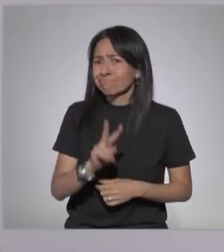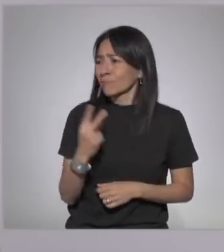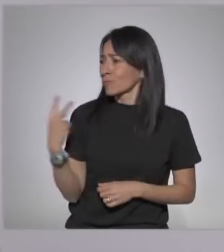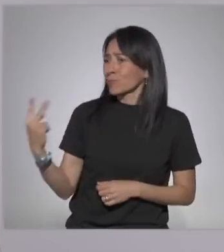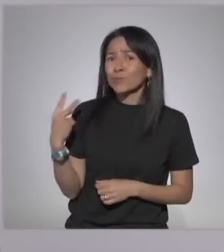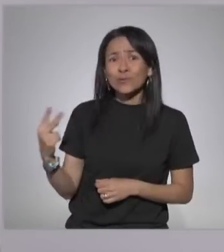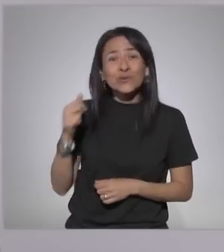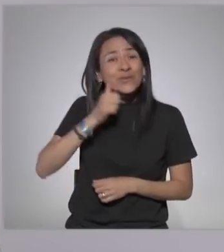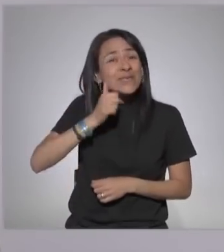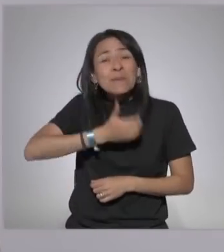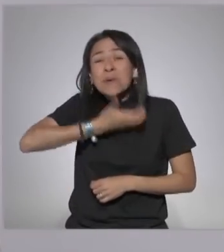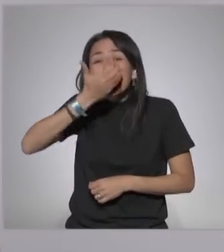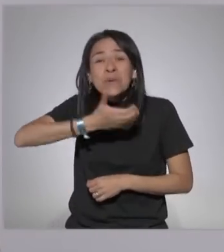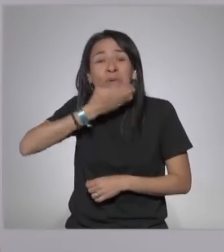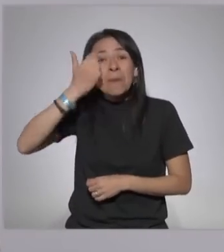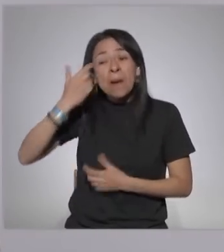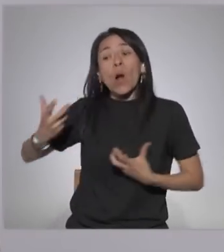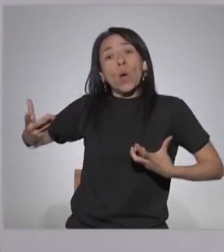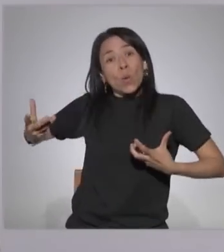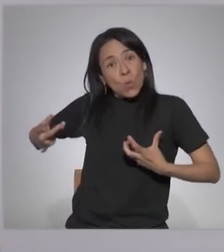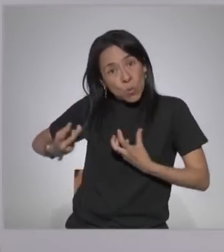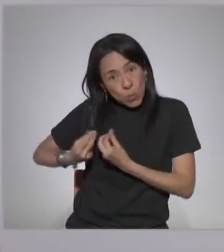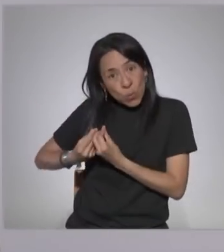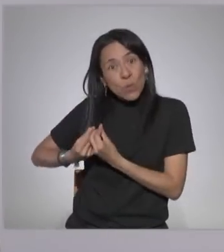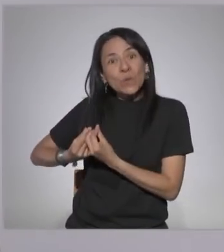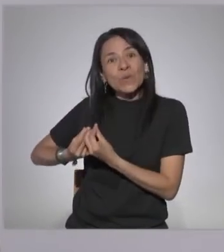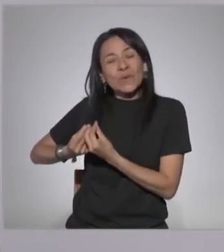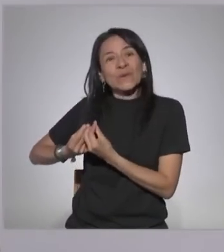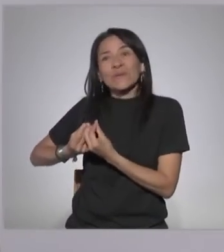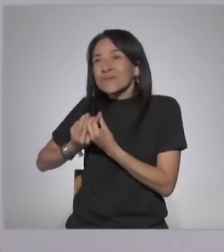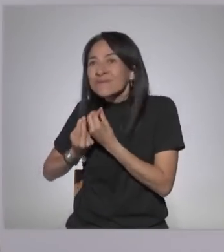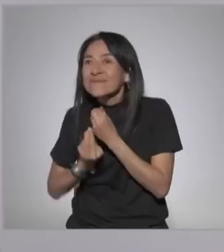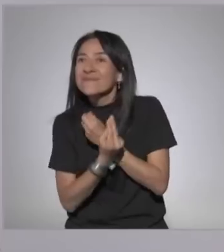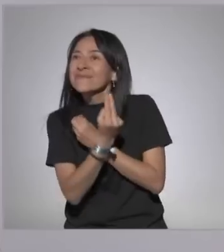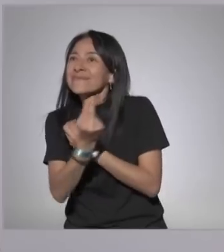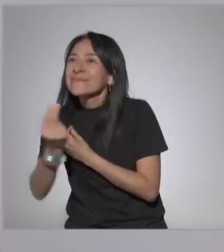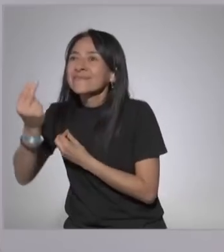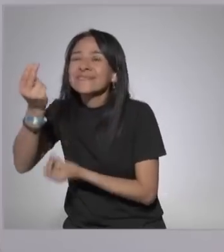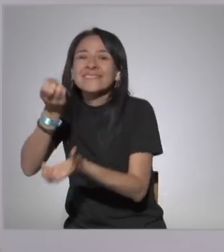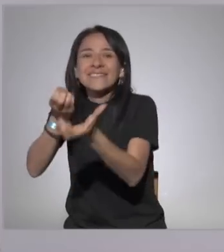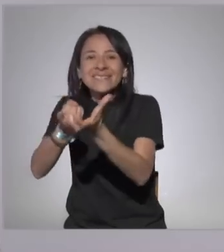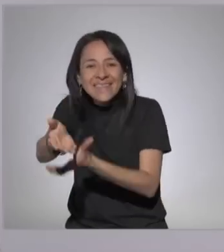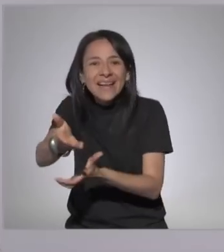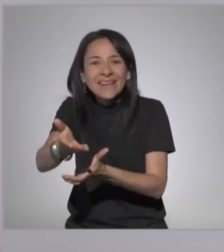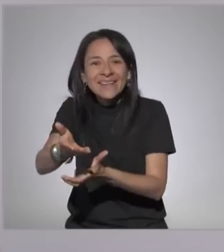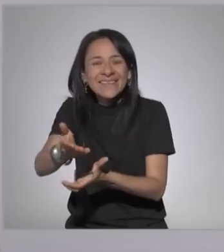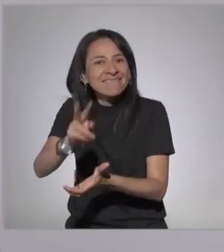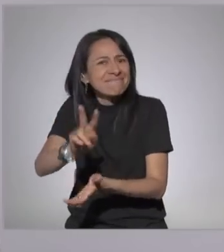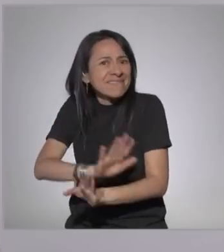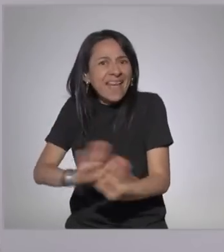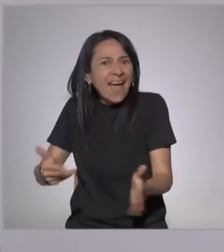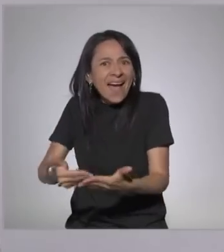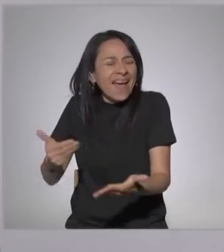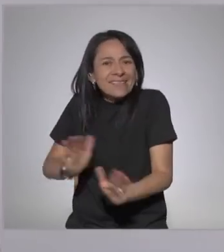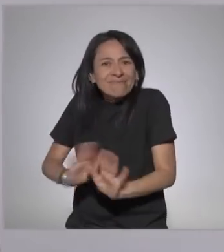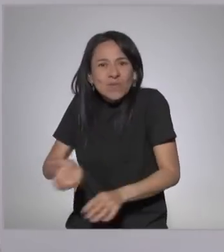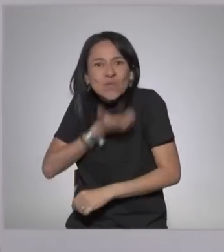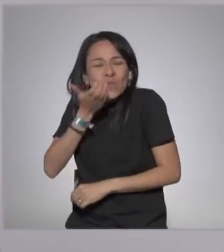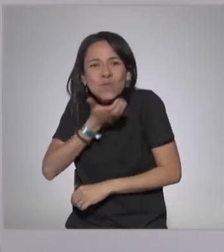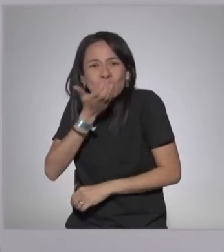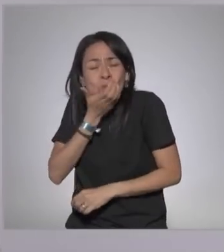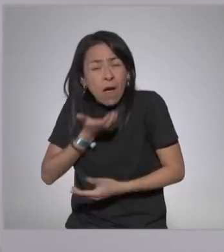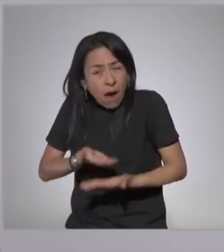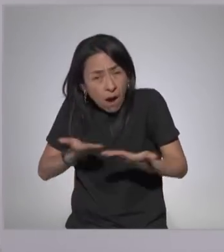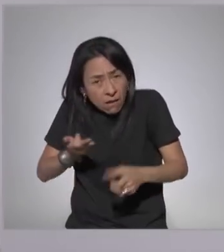salir juntos y nos acompañábamos. Hoy me está costando mucho trabajo poder entender